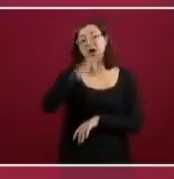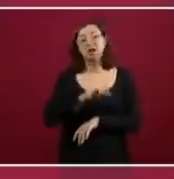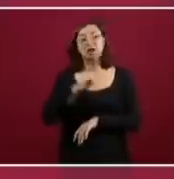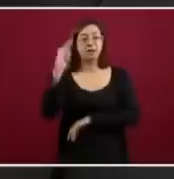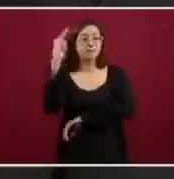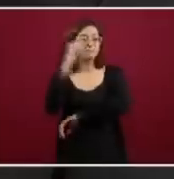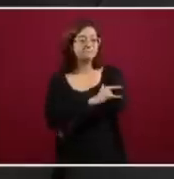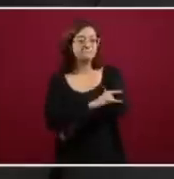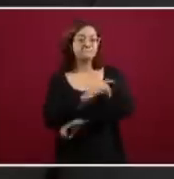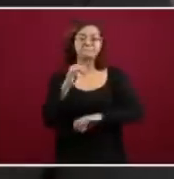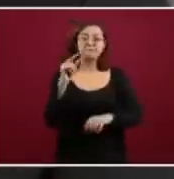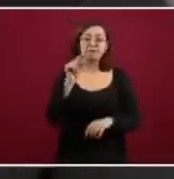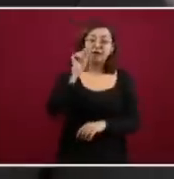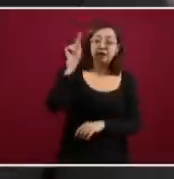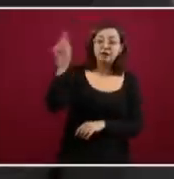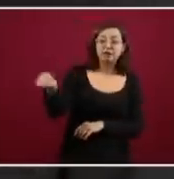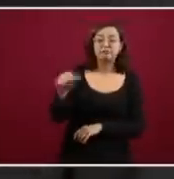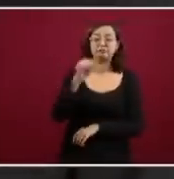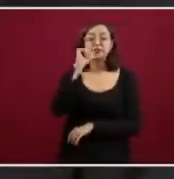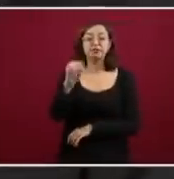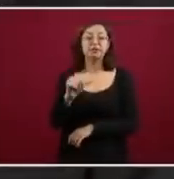y he salido tarde